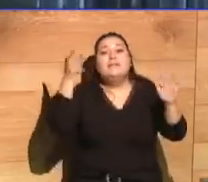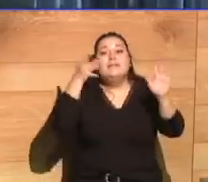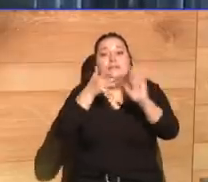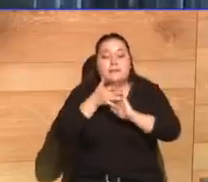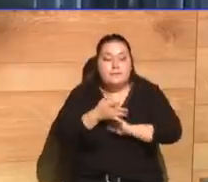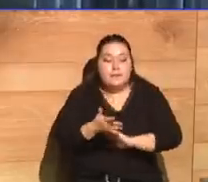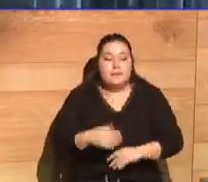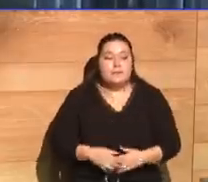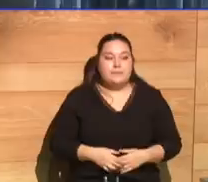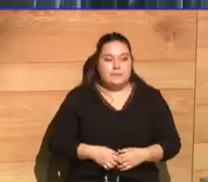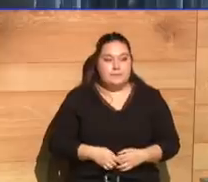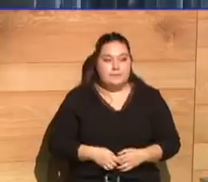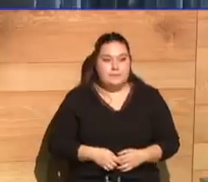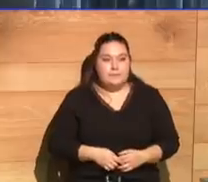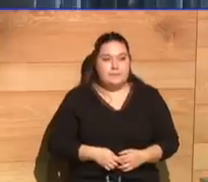decir que